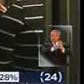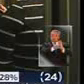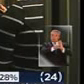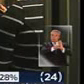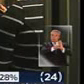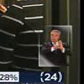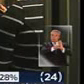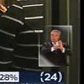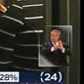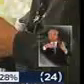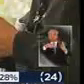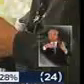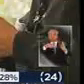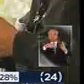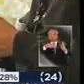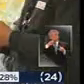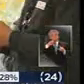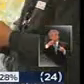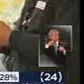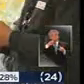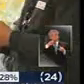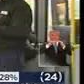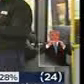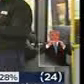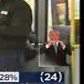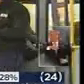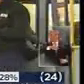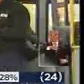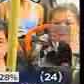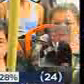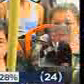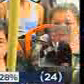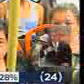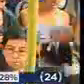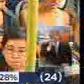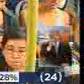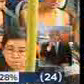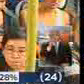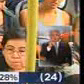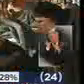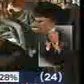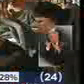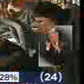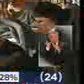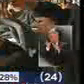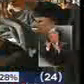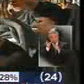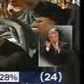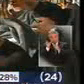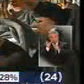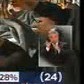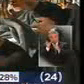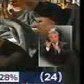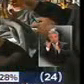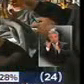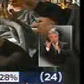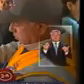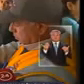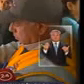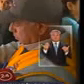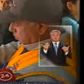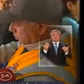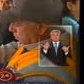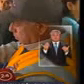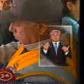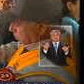delito y sea penado como un hurto. Solo existen 80 fiscalizadores que se pasean por la flota de buses por el tema de